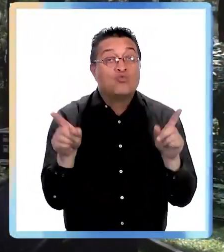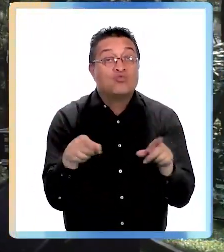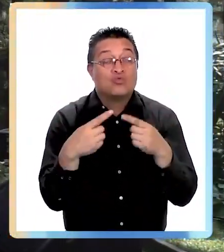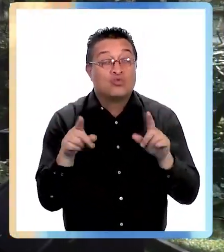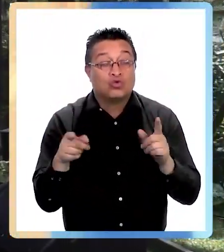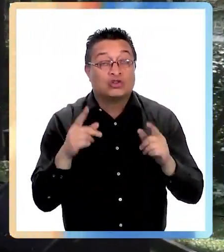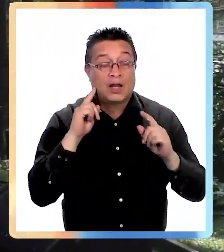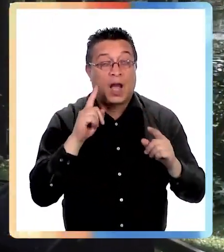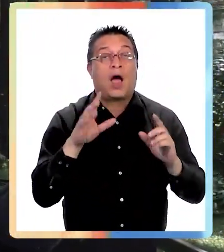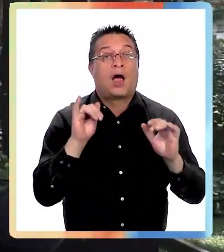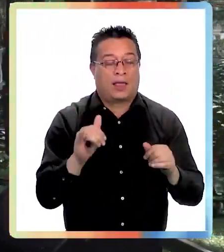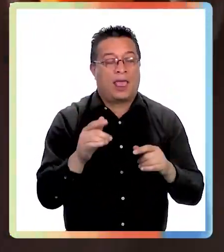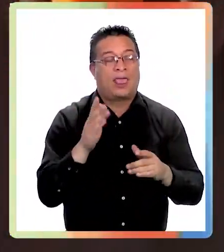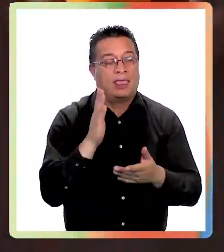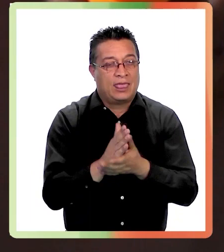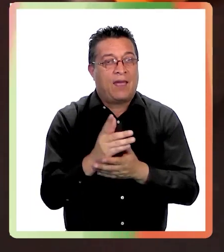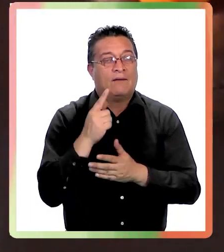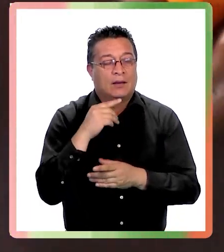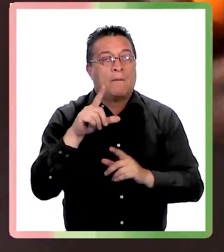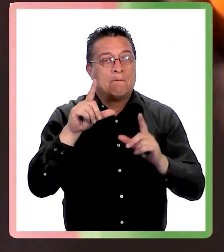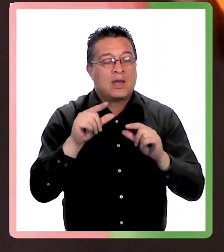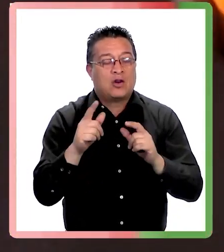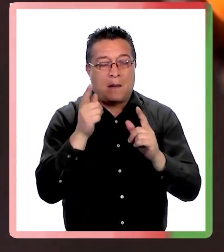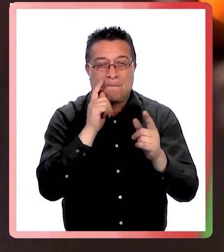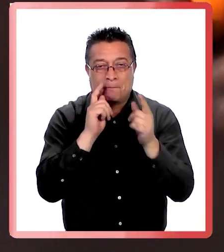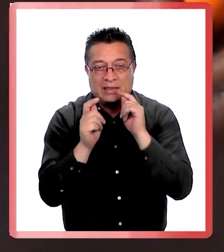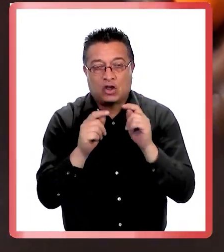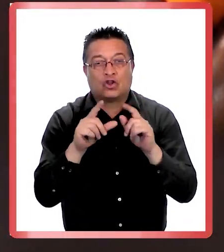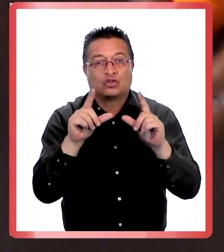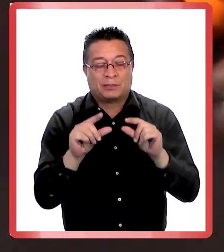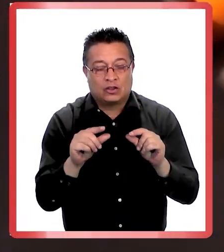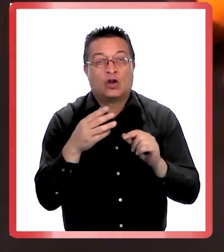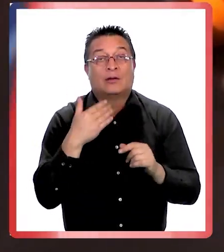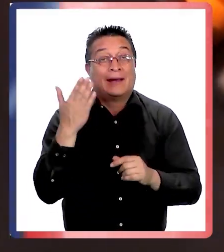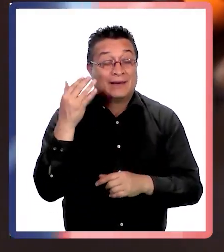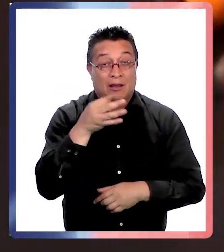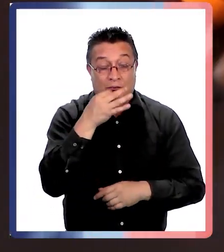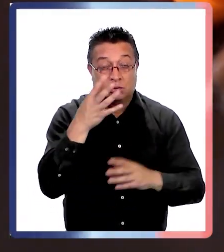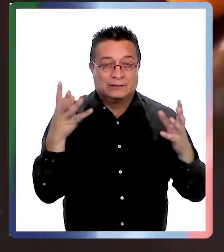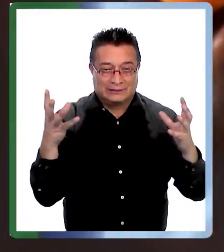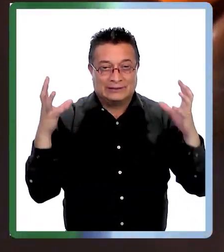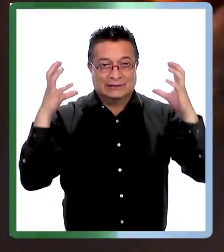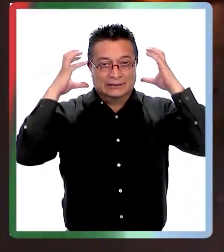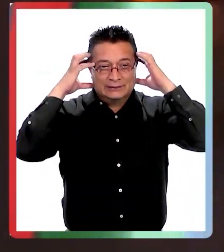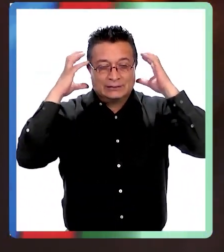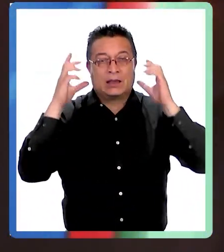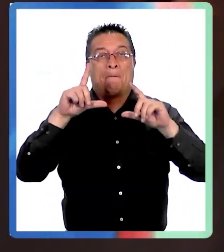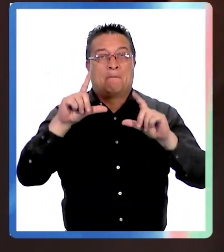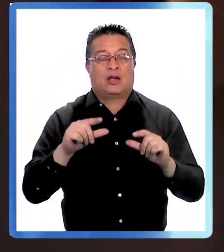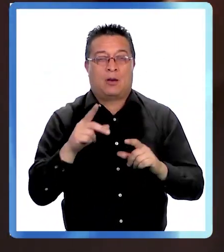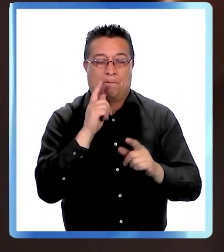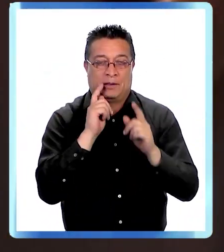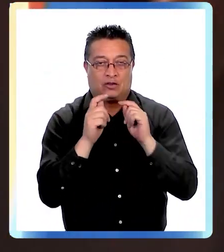usar audífonos que sean como de menor riesgo que lo que conversábamos, que eran los externos,